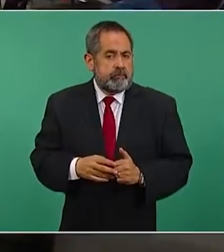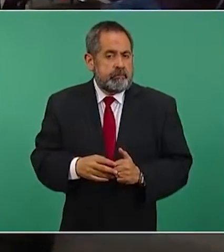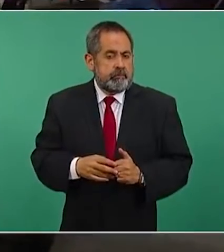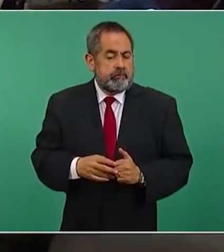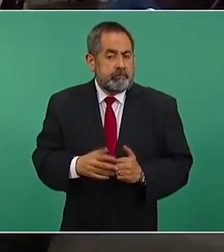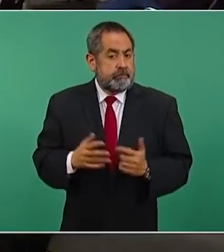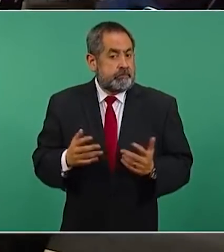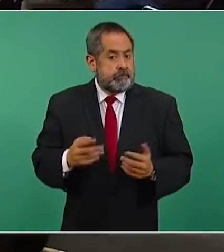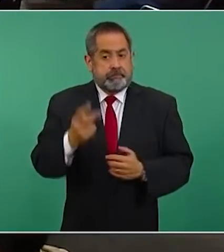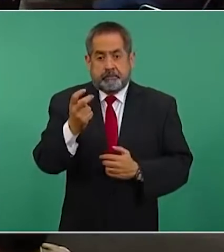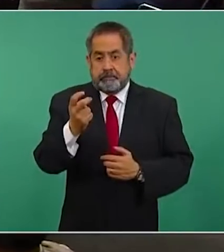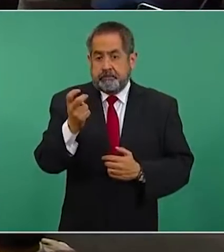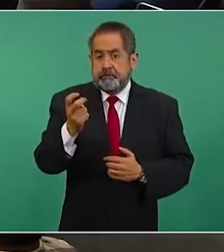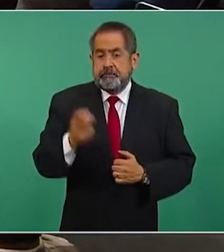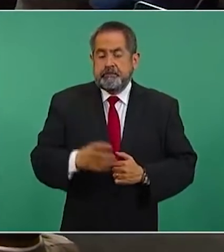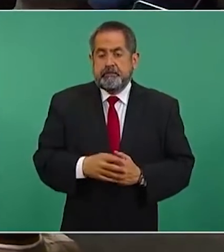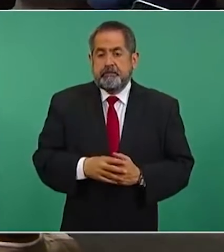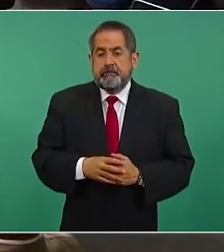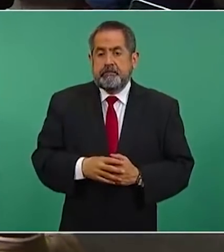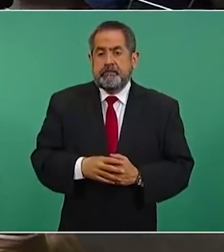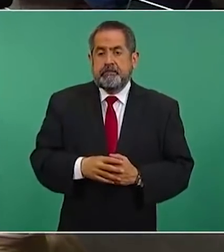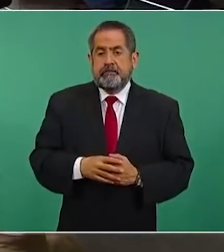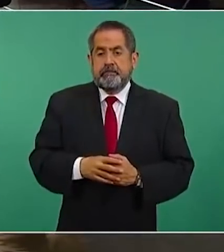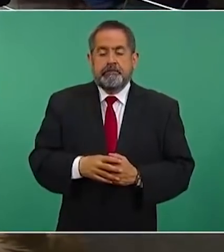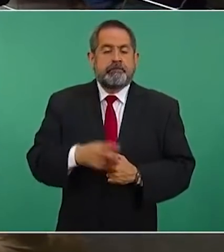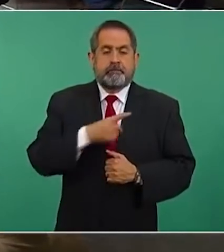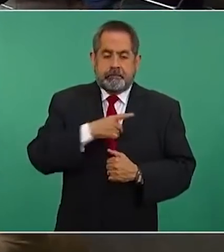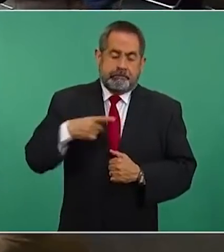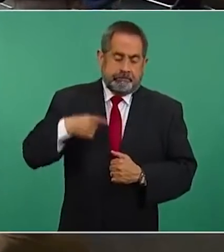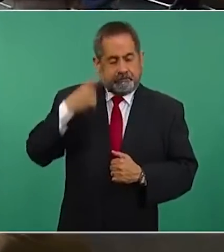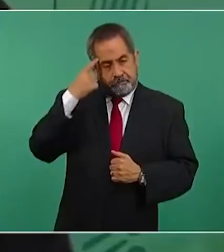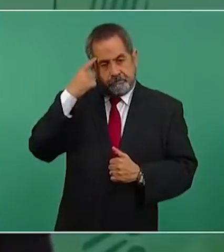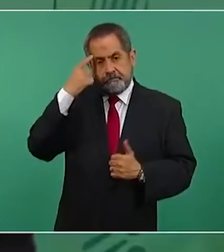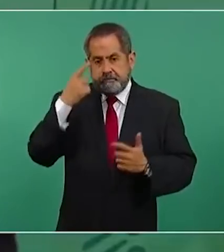y que por eso debía